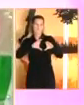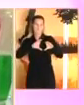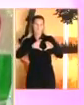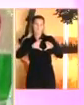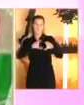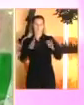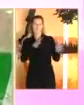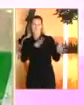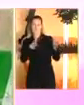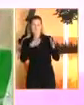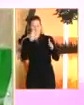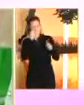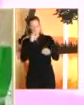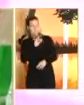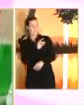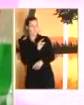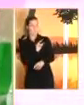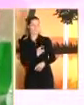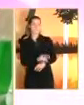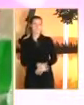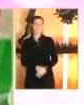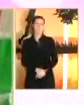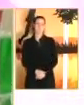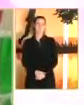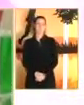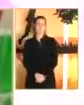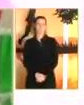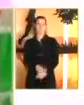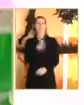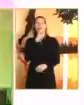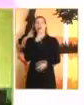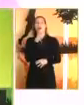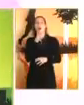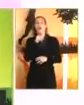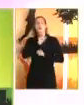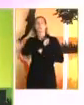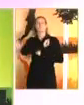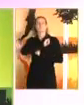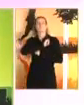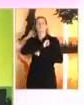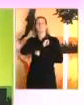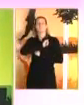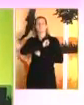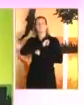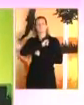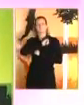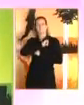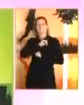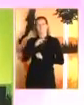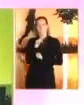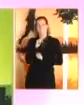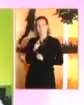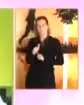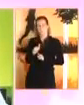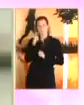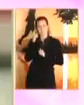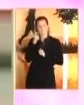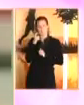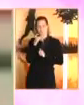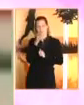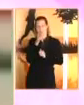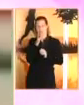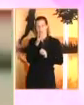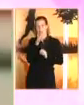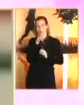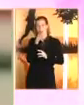Perfecto. ¿Así más o menos? Así. Muy bien. Vale. ¿Y ahora hay que esperar? Ahora vamos a esperar un poquito. No, porque lo que vamos a hacer ahora,